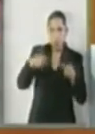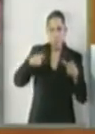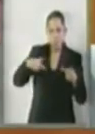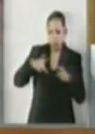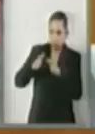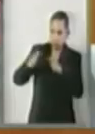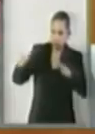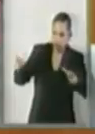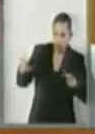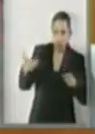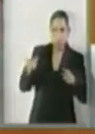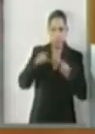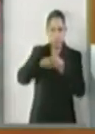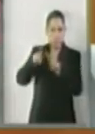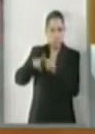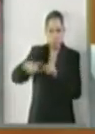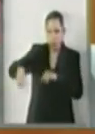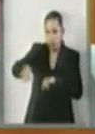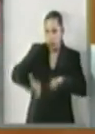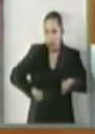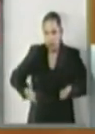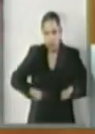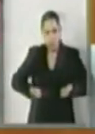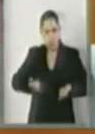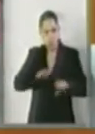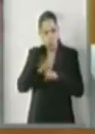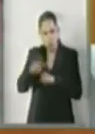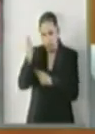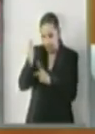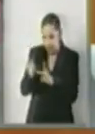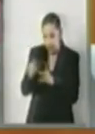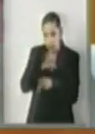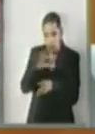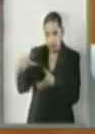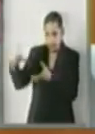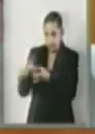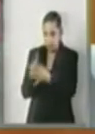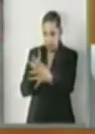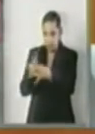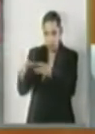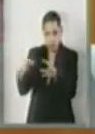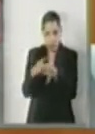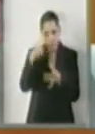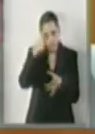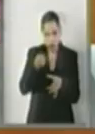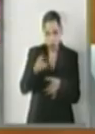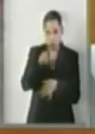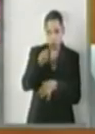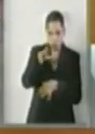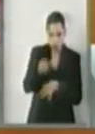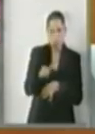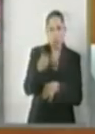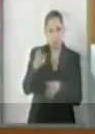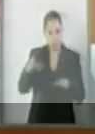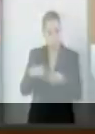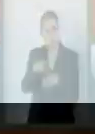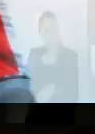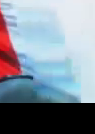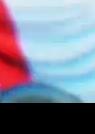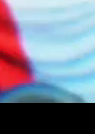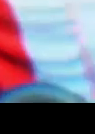desarrollo con características para que formen parte de las zonas metropolitanas. Es cuanto, señor presidente.